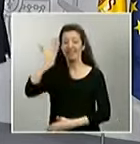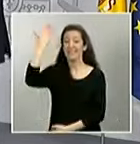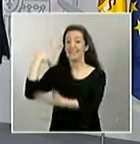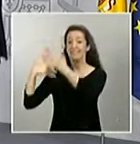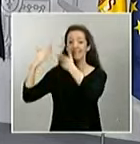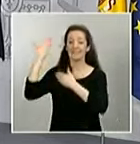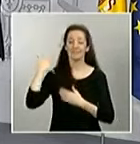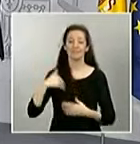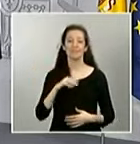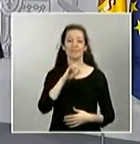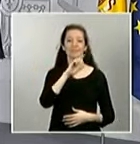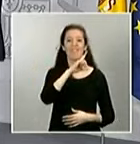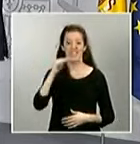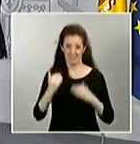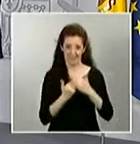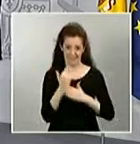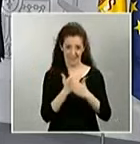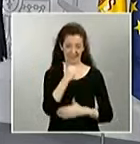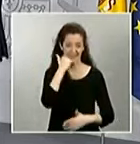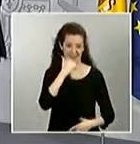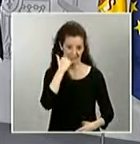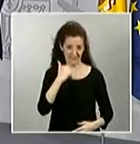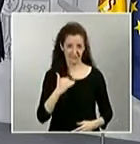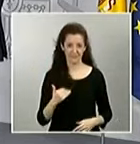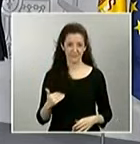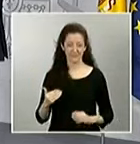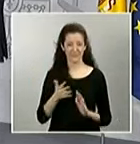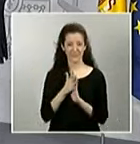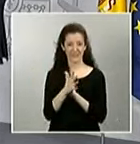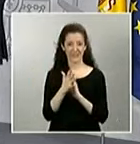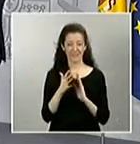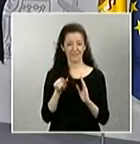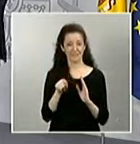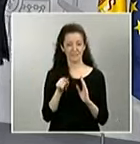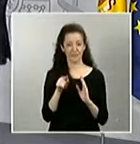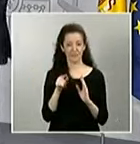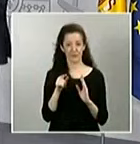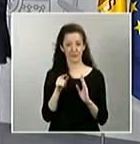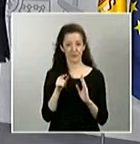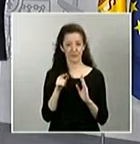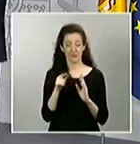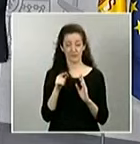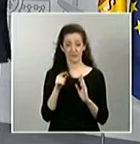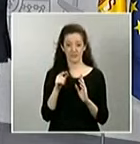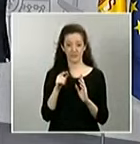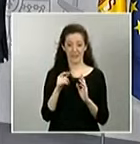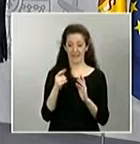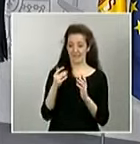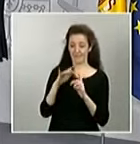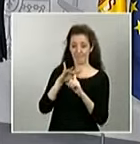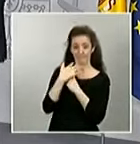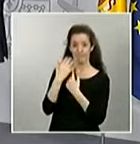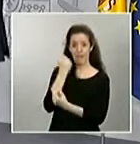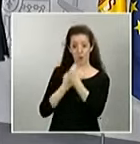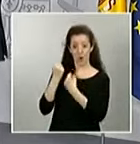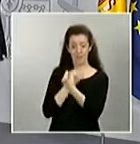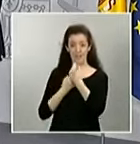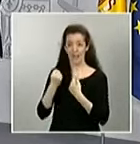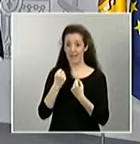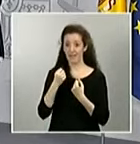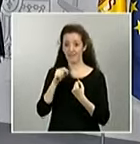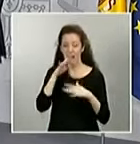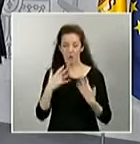dimensión de la discontinuidad que supone desde el punto de vista de la actividad económica un cierre de actividad como el que ha